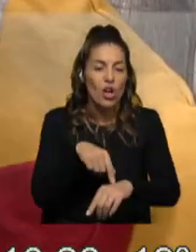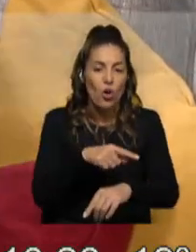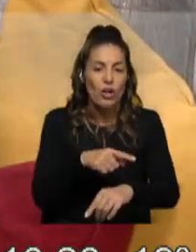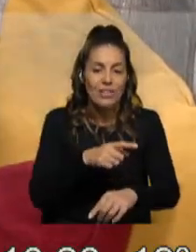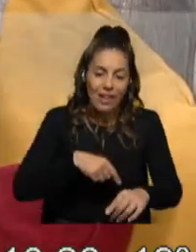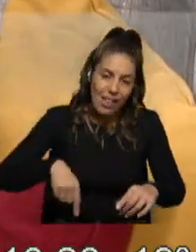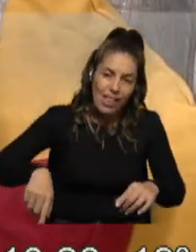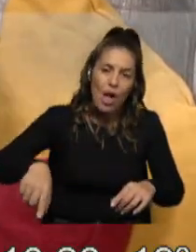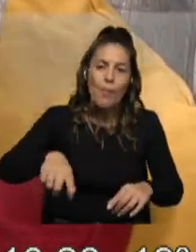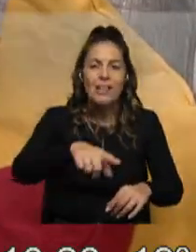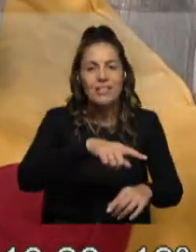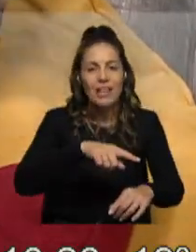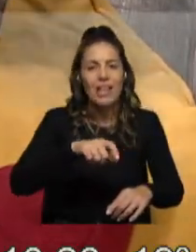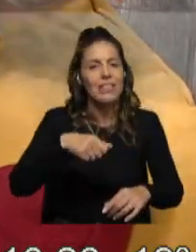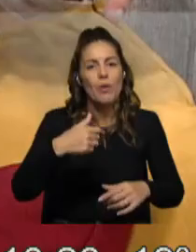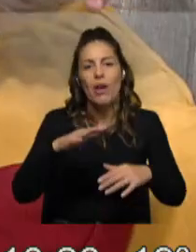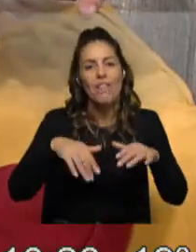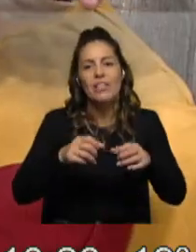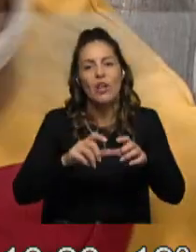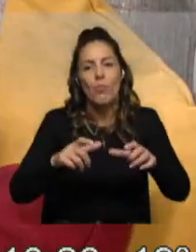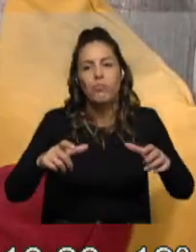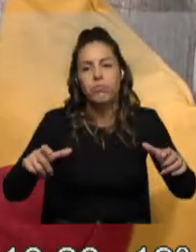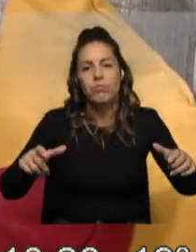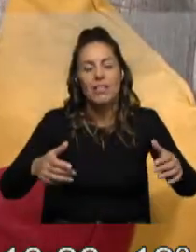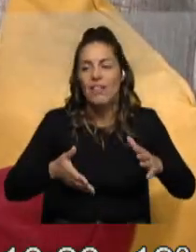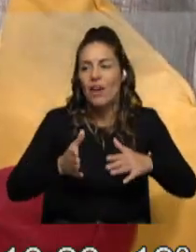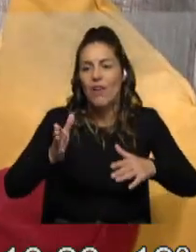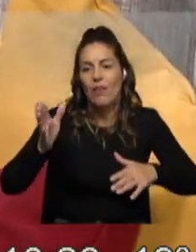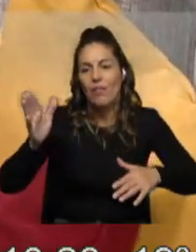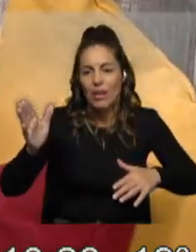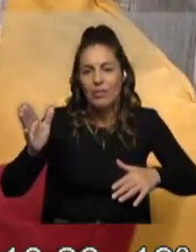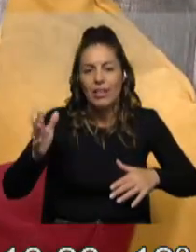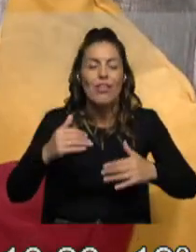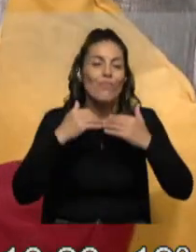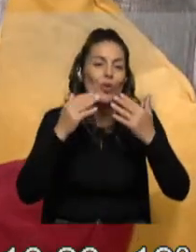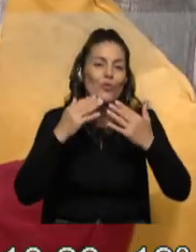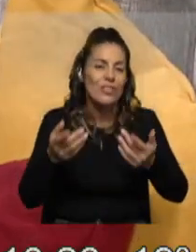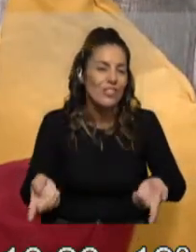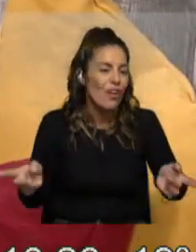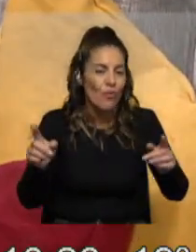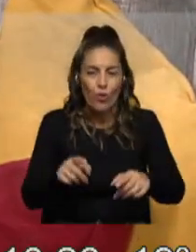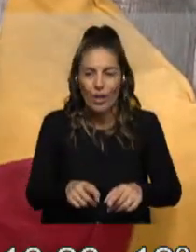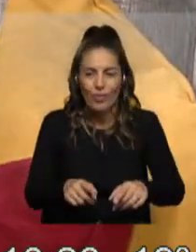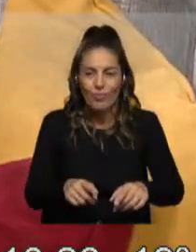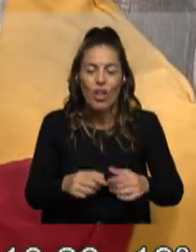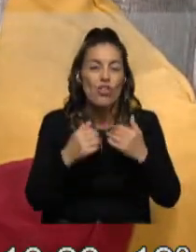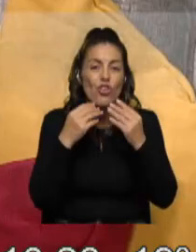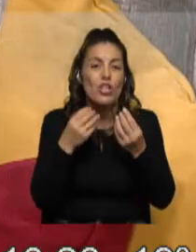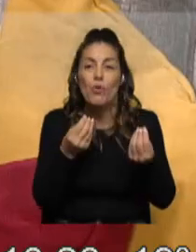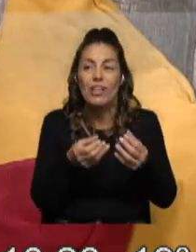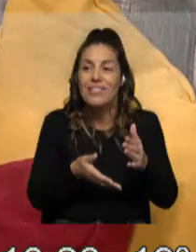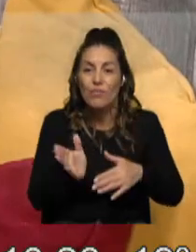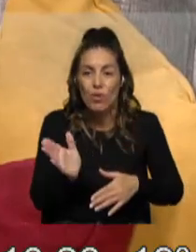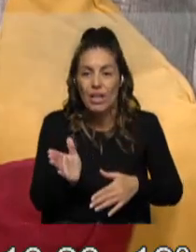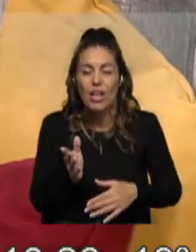de la manzana, básicamente, y después muchas veces se van esparciendo. No sé si va a poder, o sea, no sé los motivos por los cuales se fue.